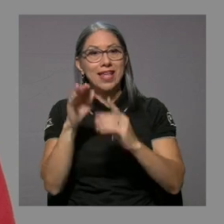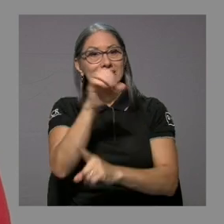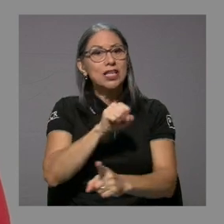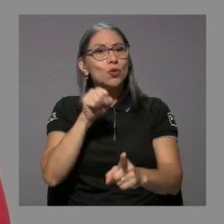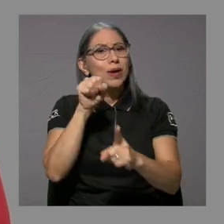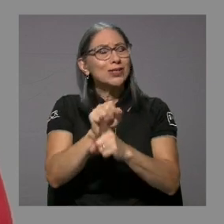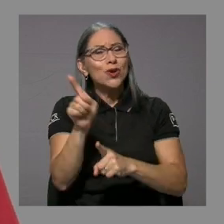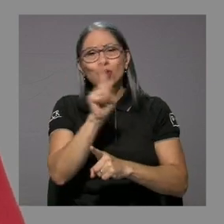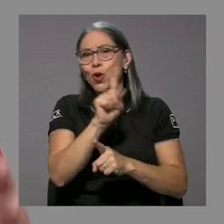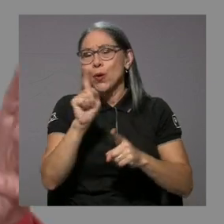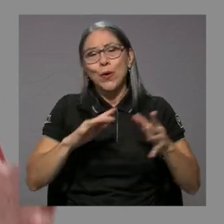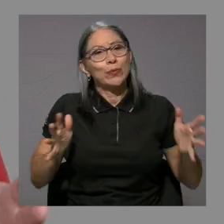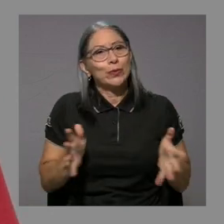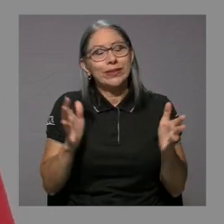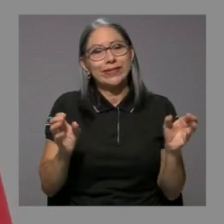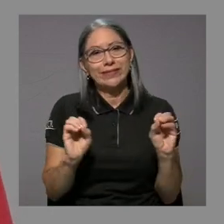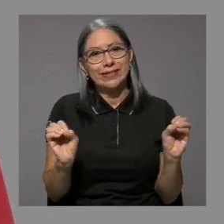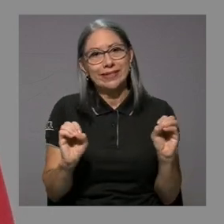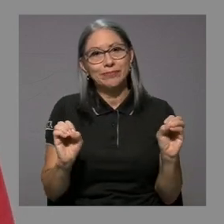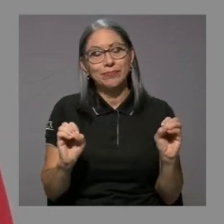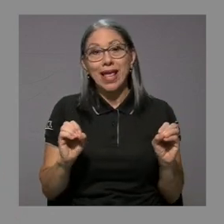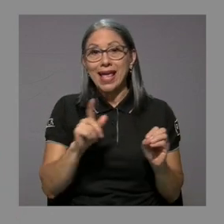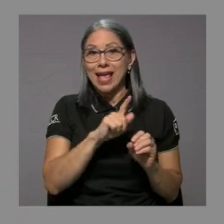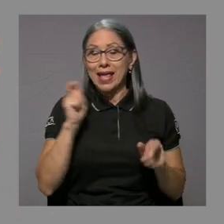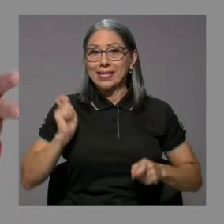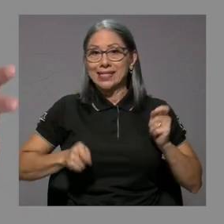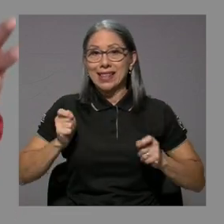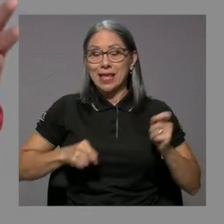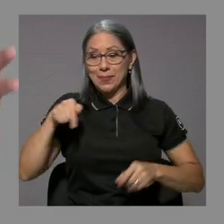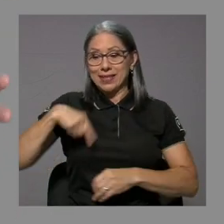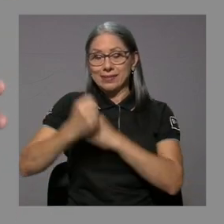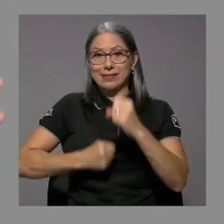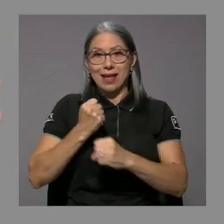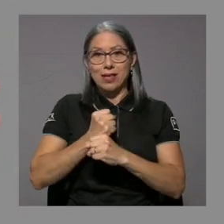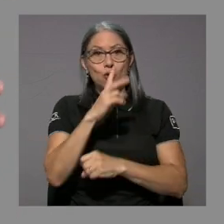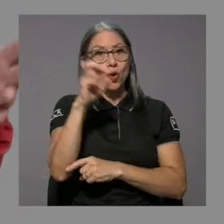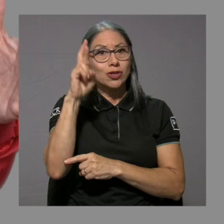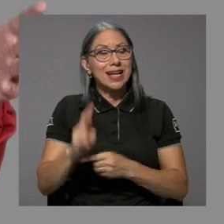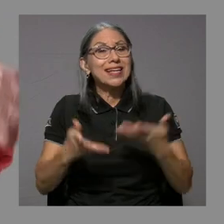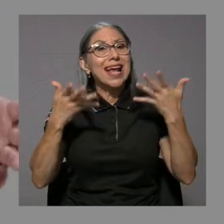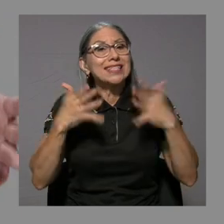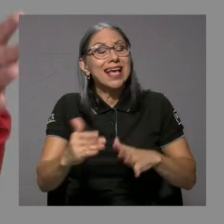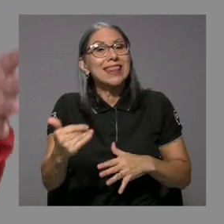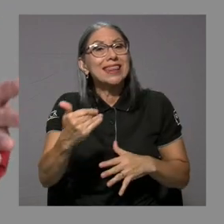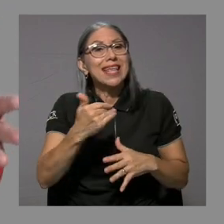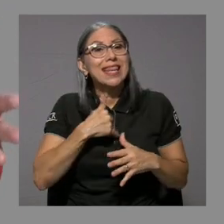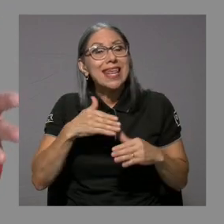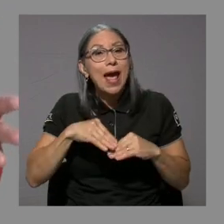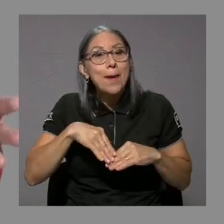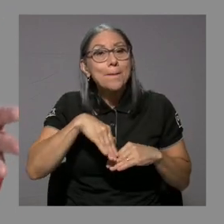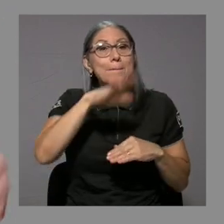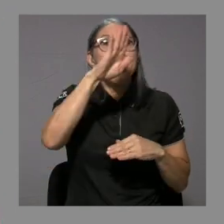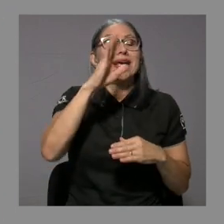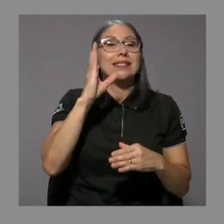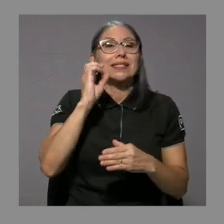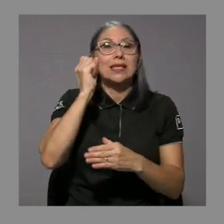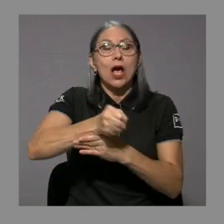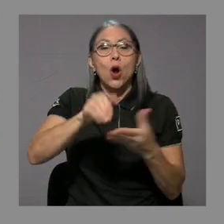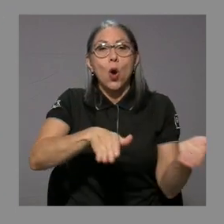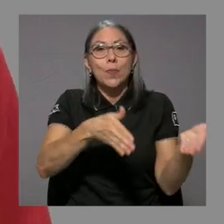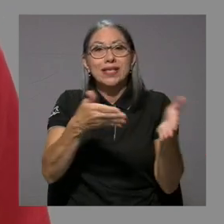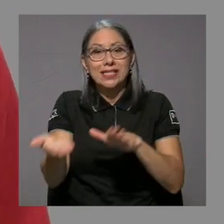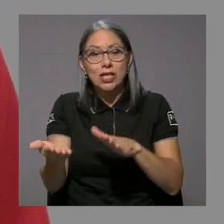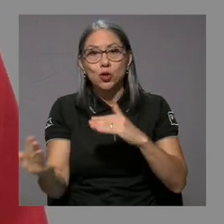ciudadana, el panorama es desalentador. Para septiembre de 2023, Costa Rica ya había superado el total